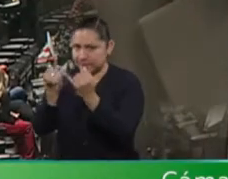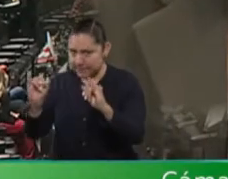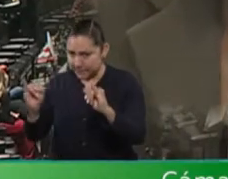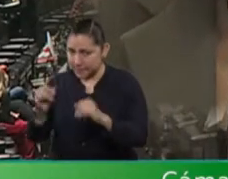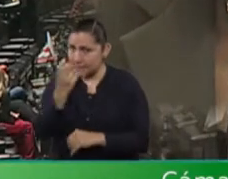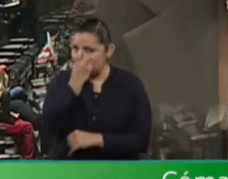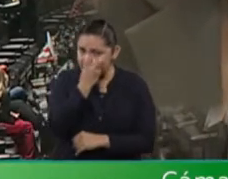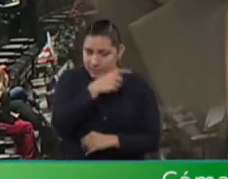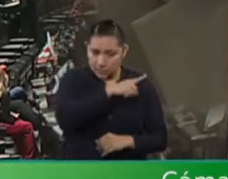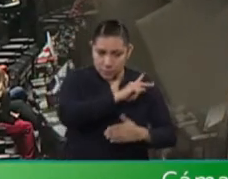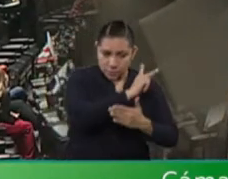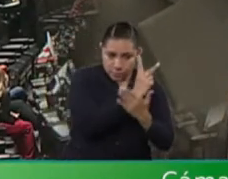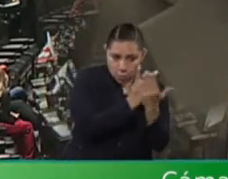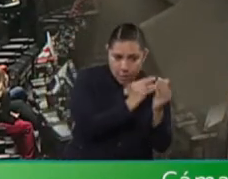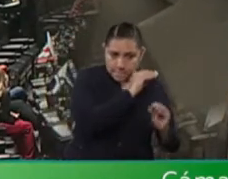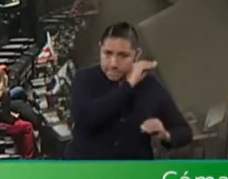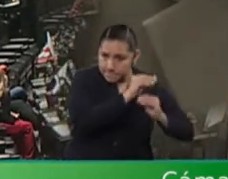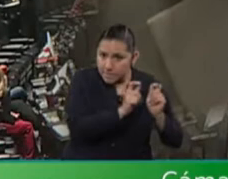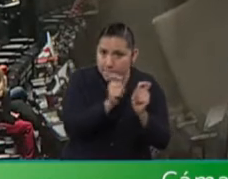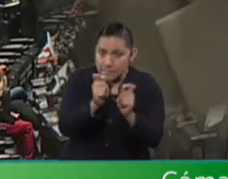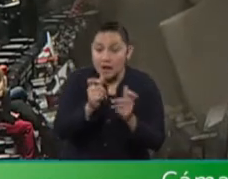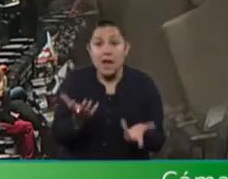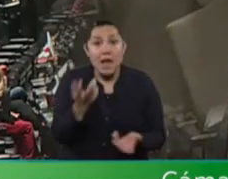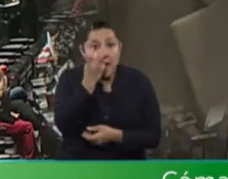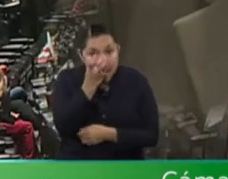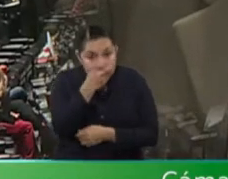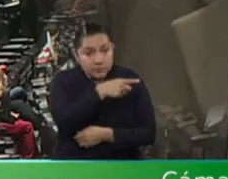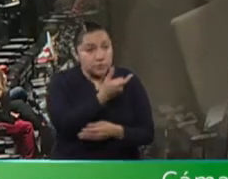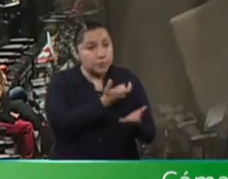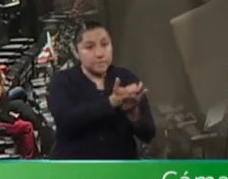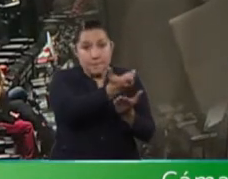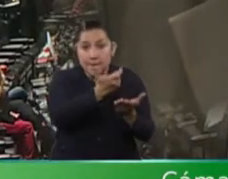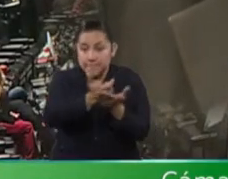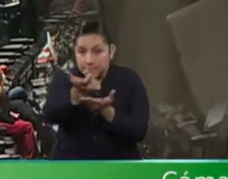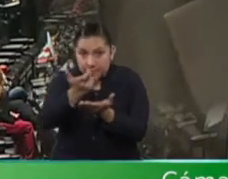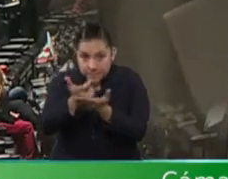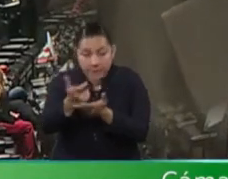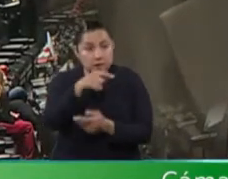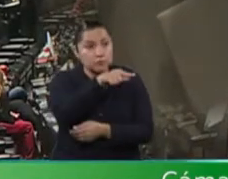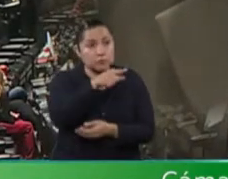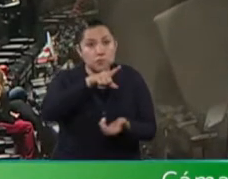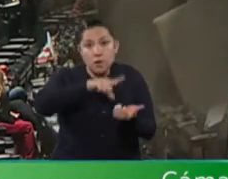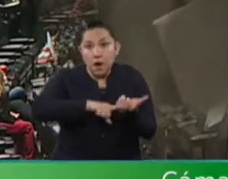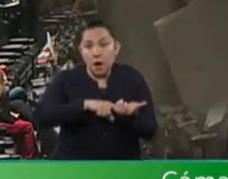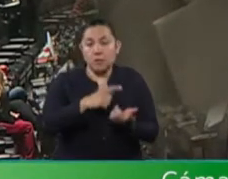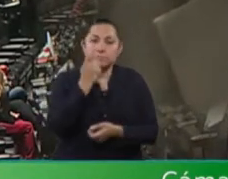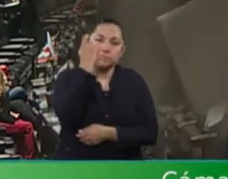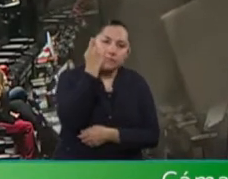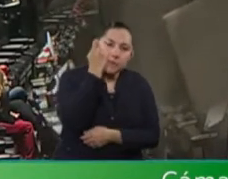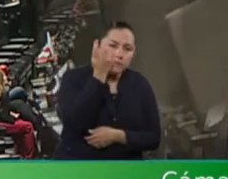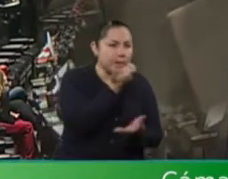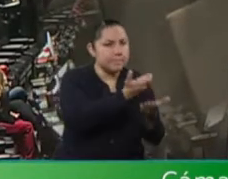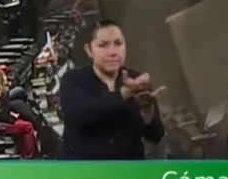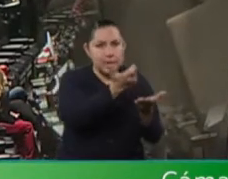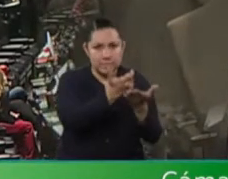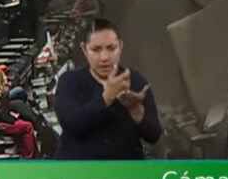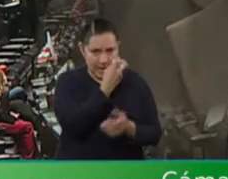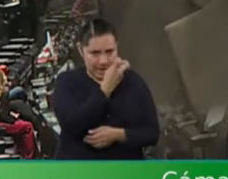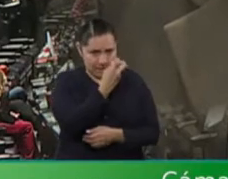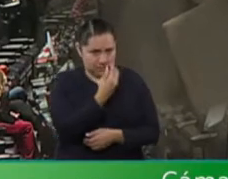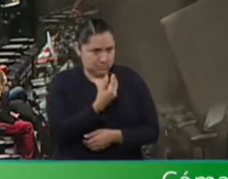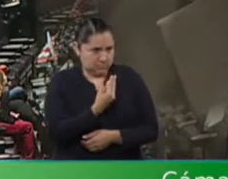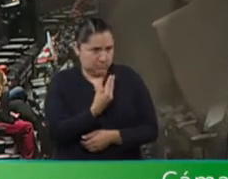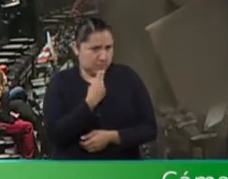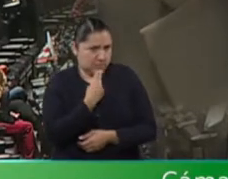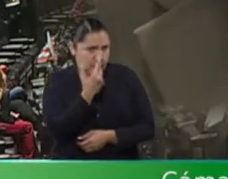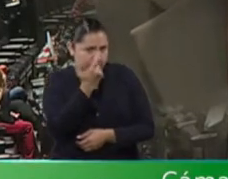pero no extiende esa definición a políticas para garantizar la autonomía y la